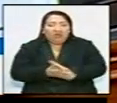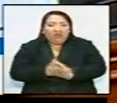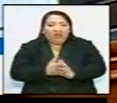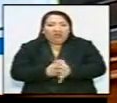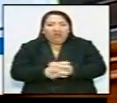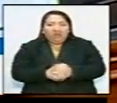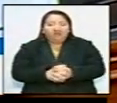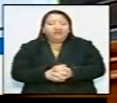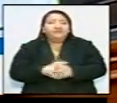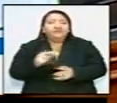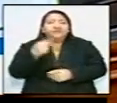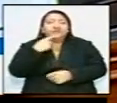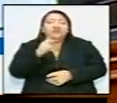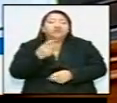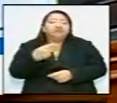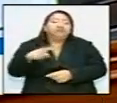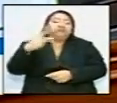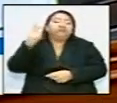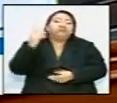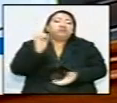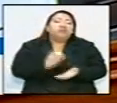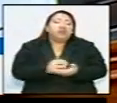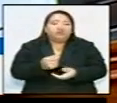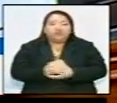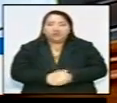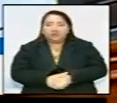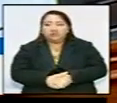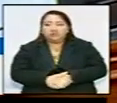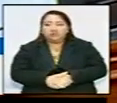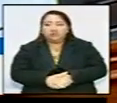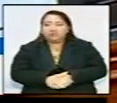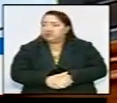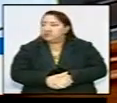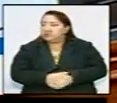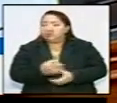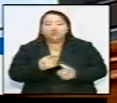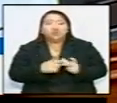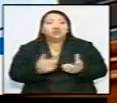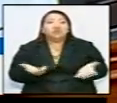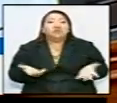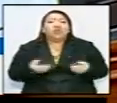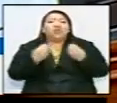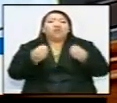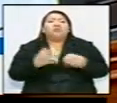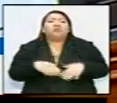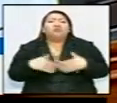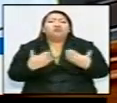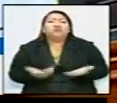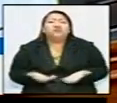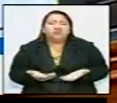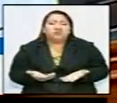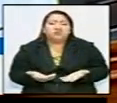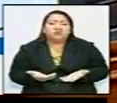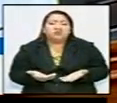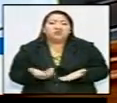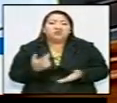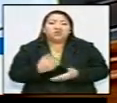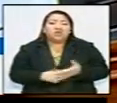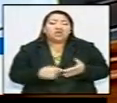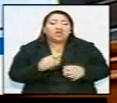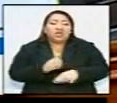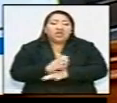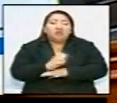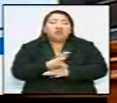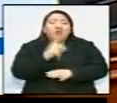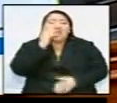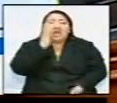el supuesto enriquecimiento ilícito. Entonces, ¿cómo es posible que